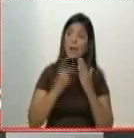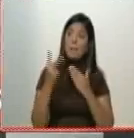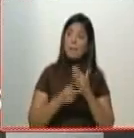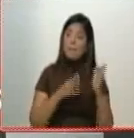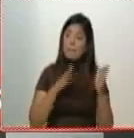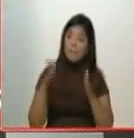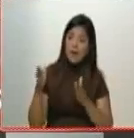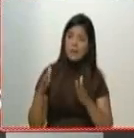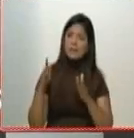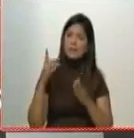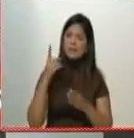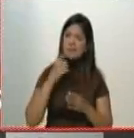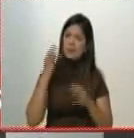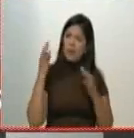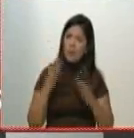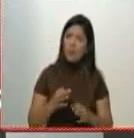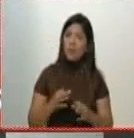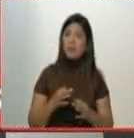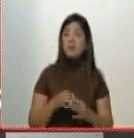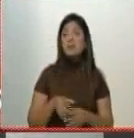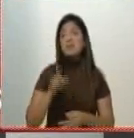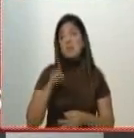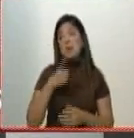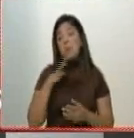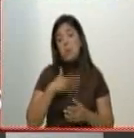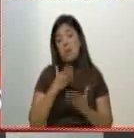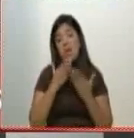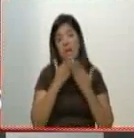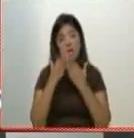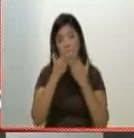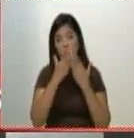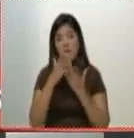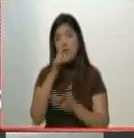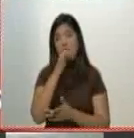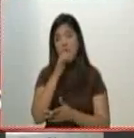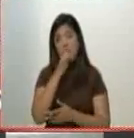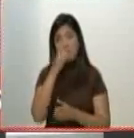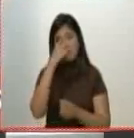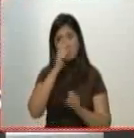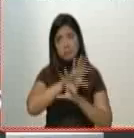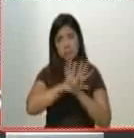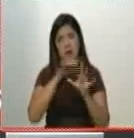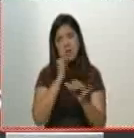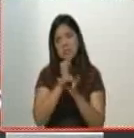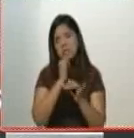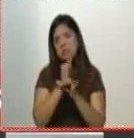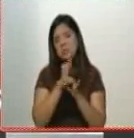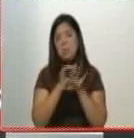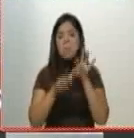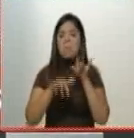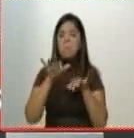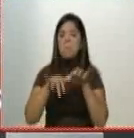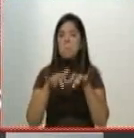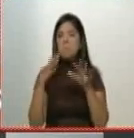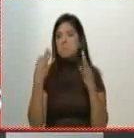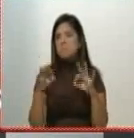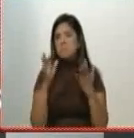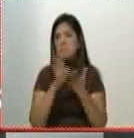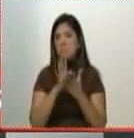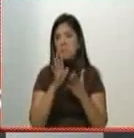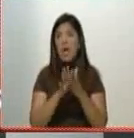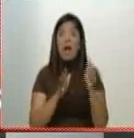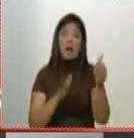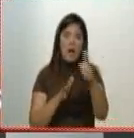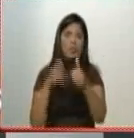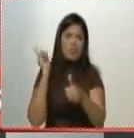simulación, seguro. Y bueno, también estudiar, estar bien informado, navegar un rato, sus salas de computación, aunque cada uno